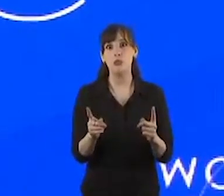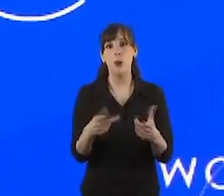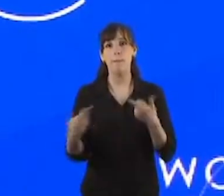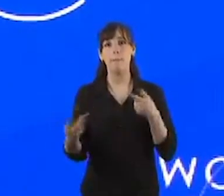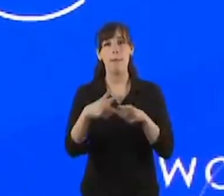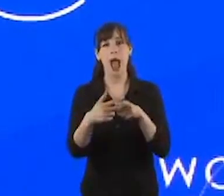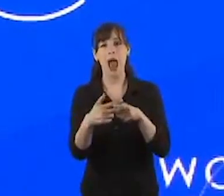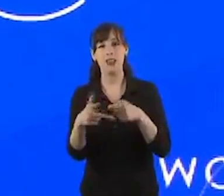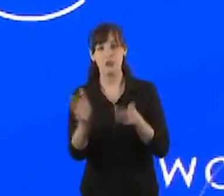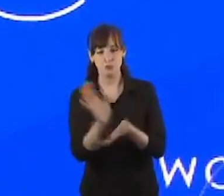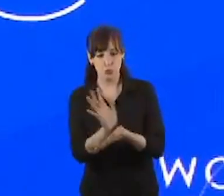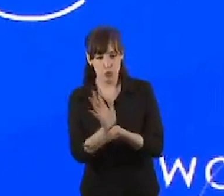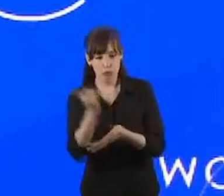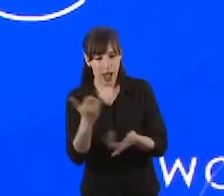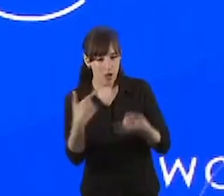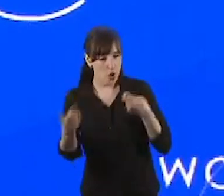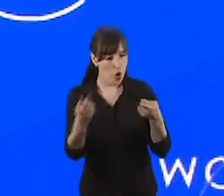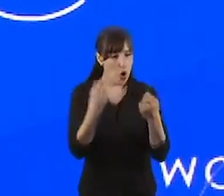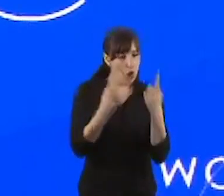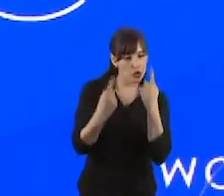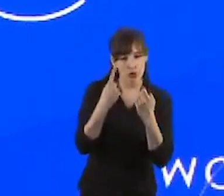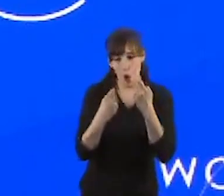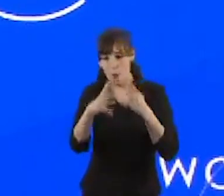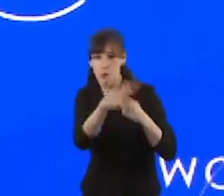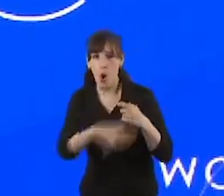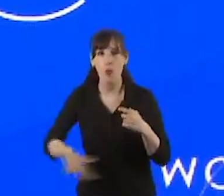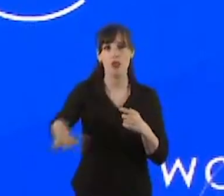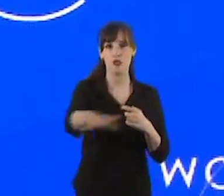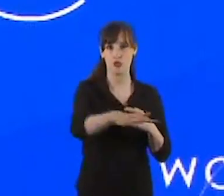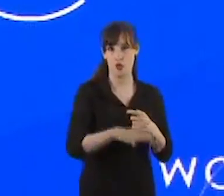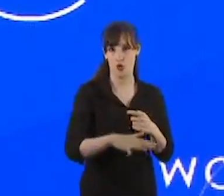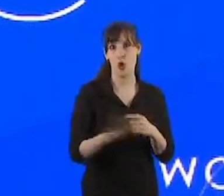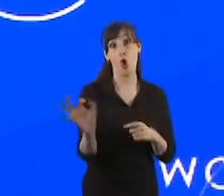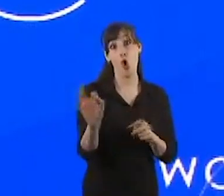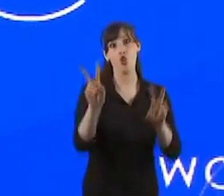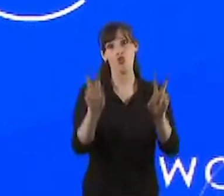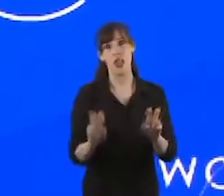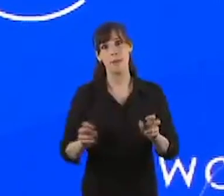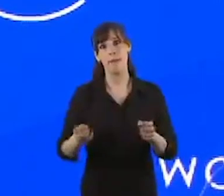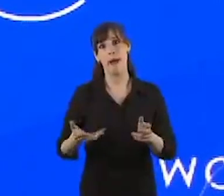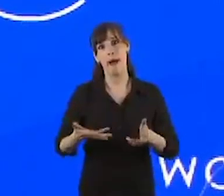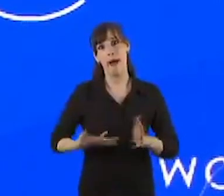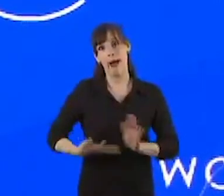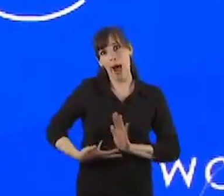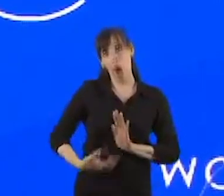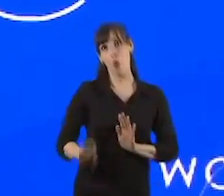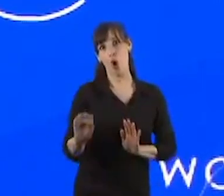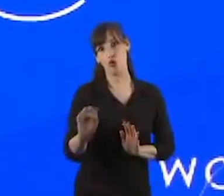control poblacional o en la agenda sangrienta del aborto.